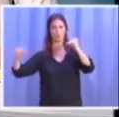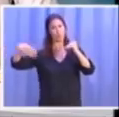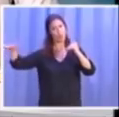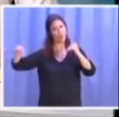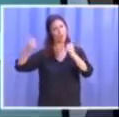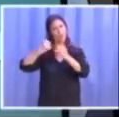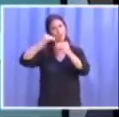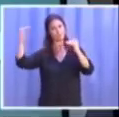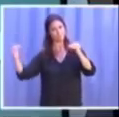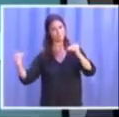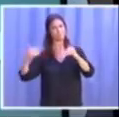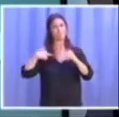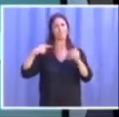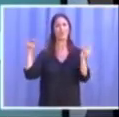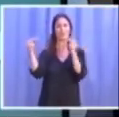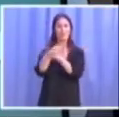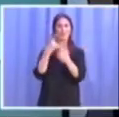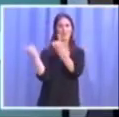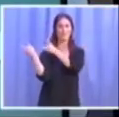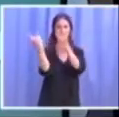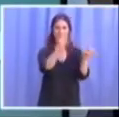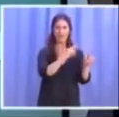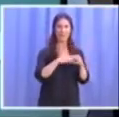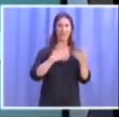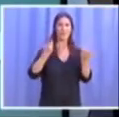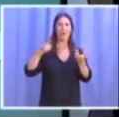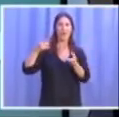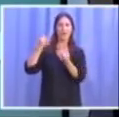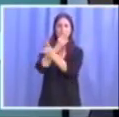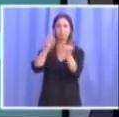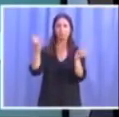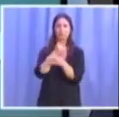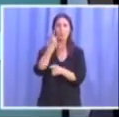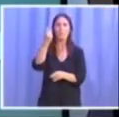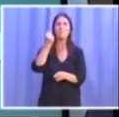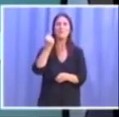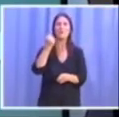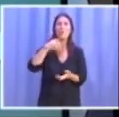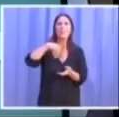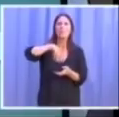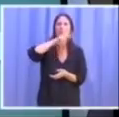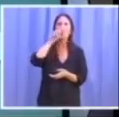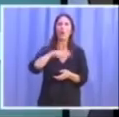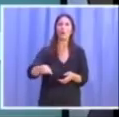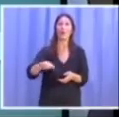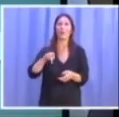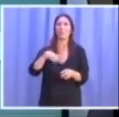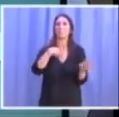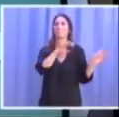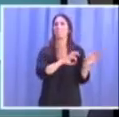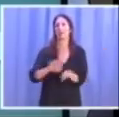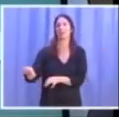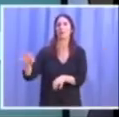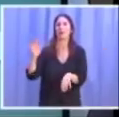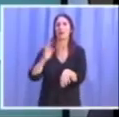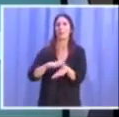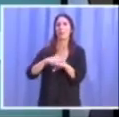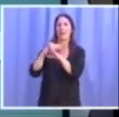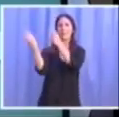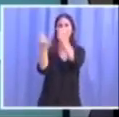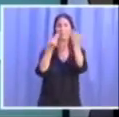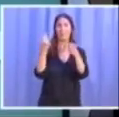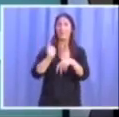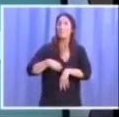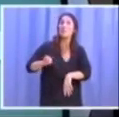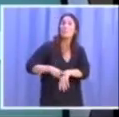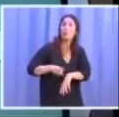a haber arterias verdes, un cinturón verde y pulmones en las ciudades, 1 millón de metros cuadrados precisamente preparado para el medio ambiente y